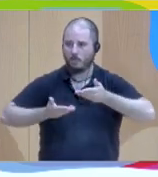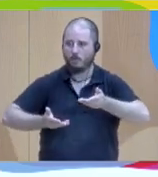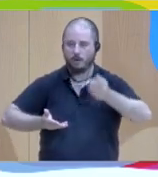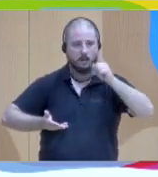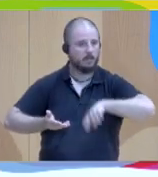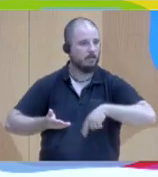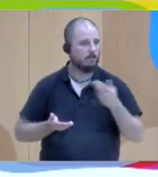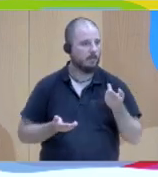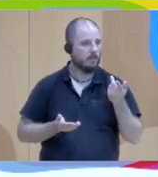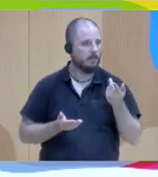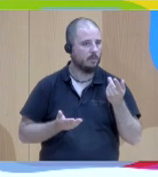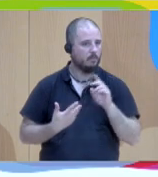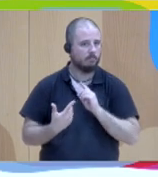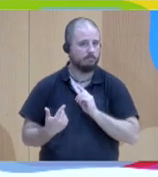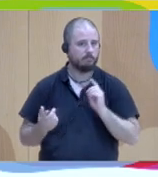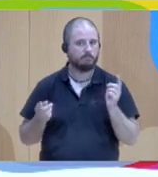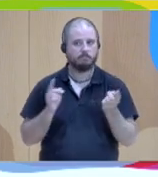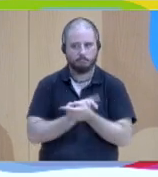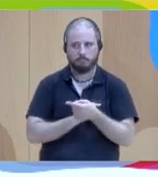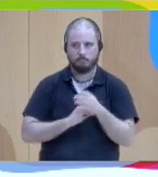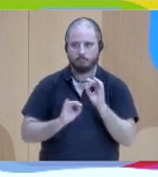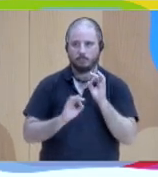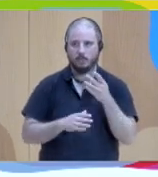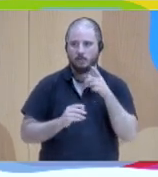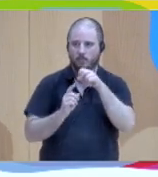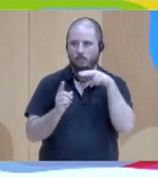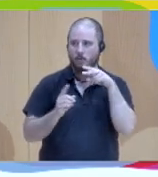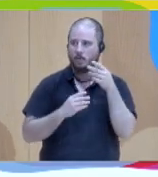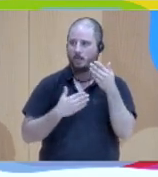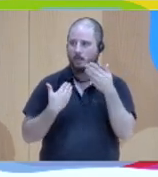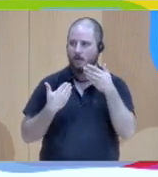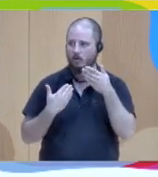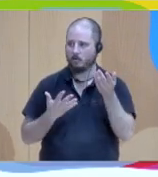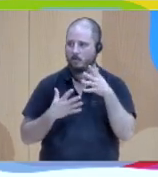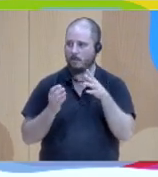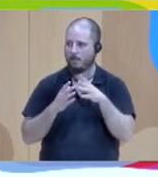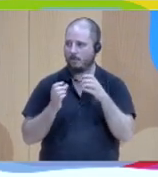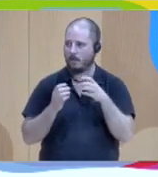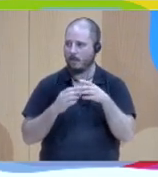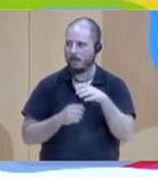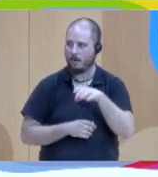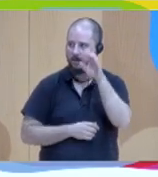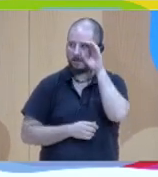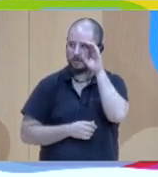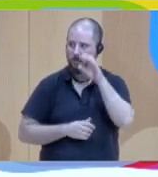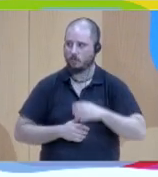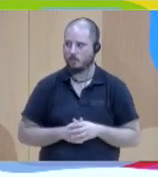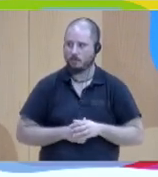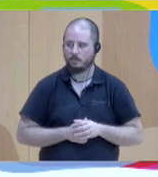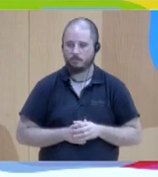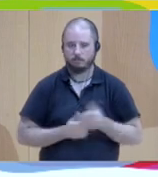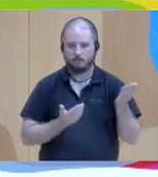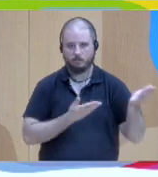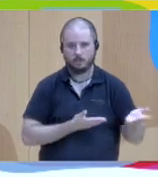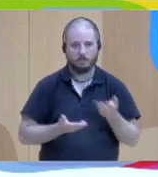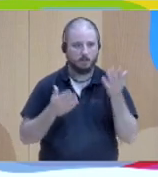de esos giros que a veces se dan con el enfoque dialógico. Así que estamos con muchísimas ganas de escucharle a Tom Arnkill. Y le damos la bienvenida con un